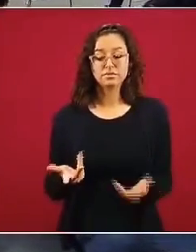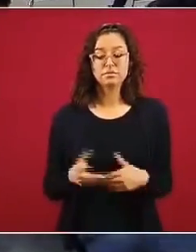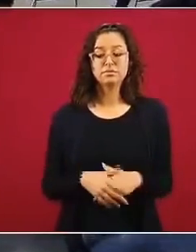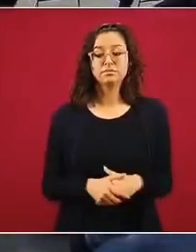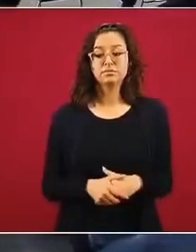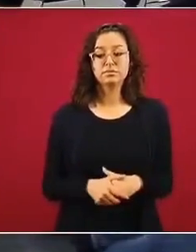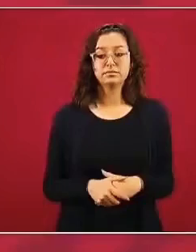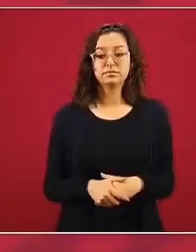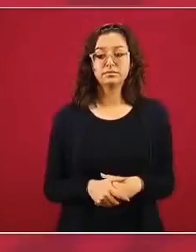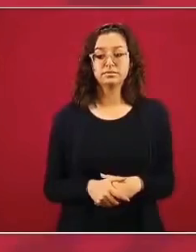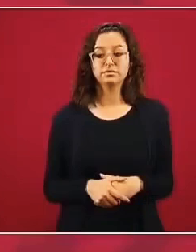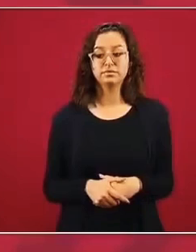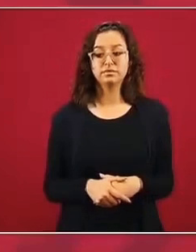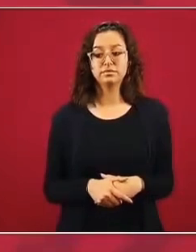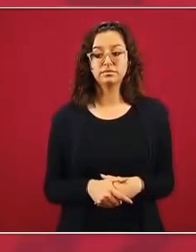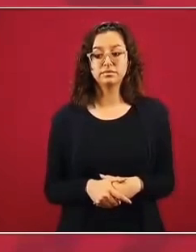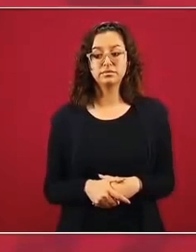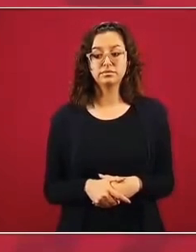que nosotros